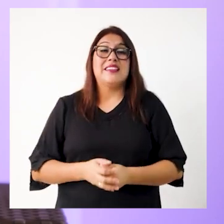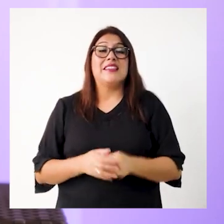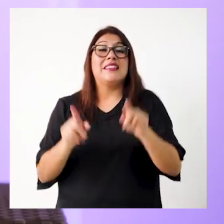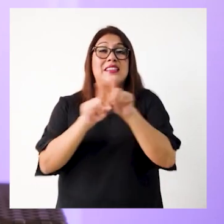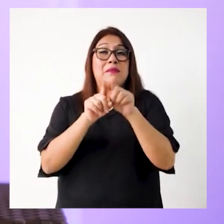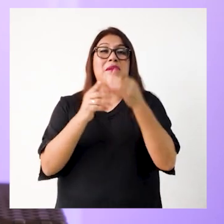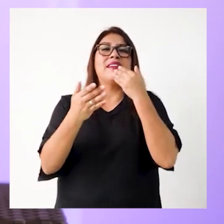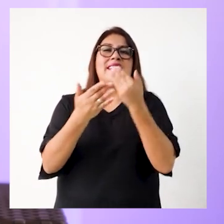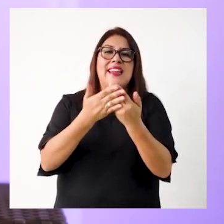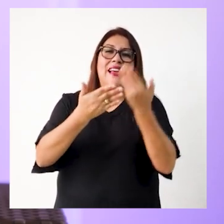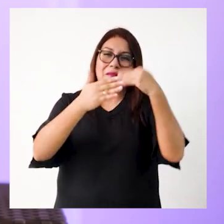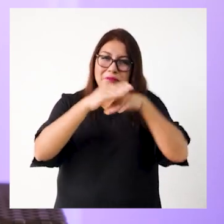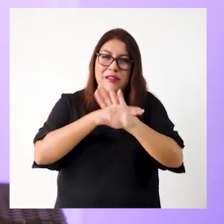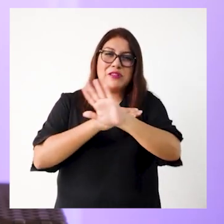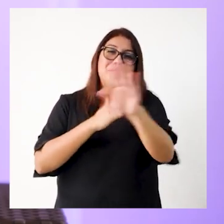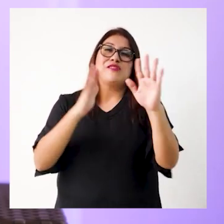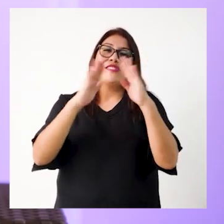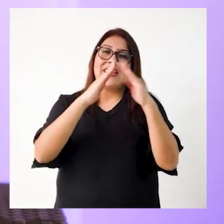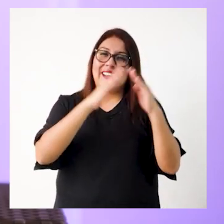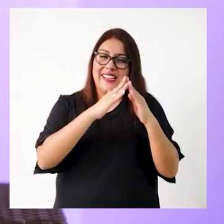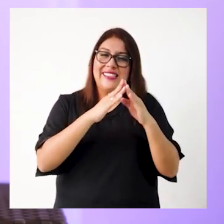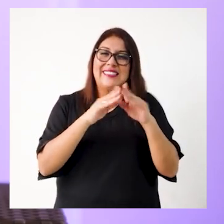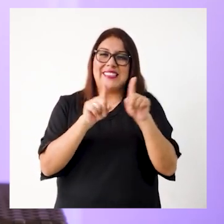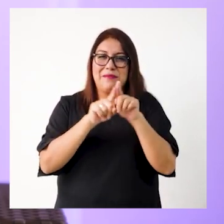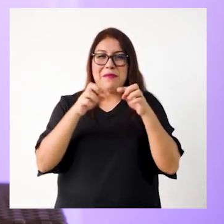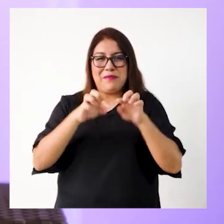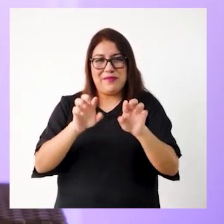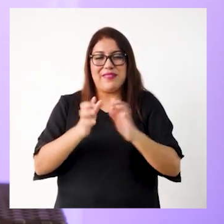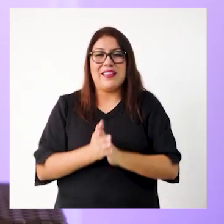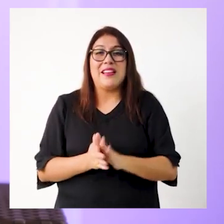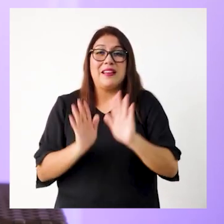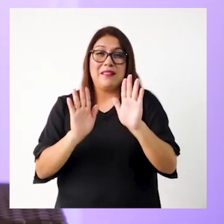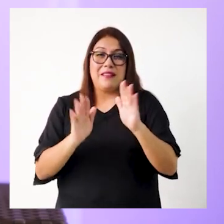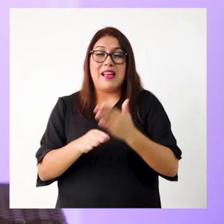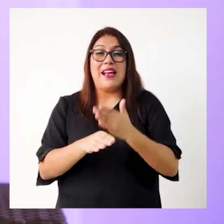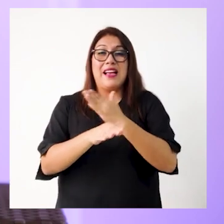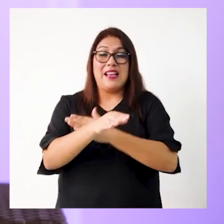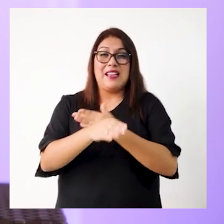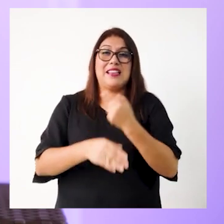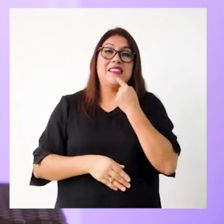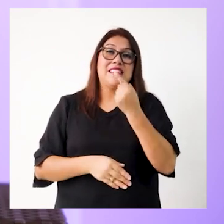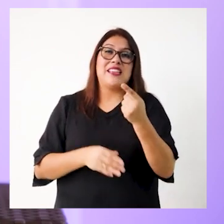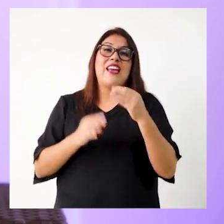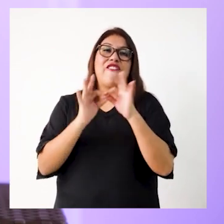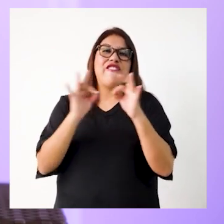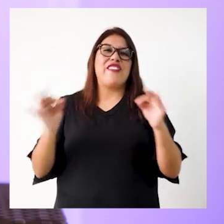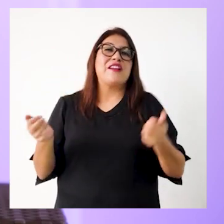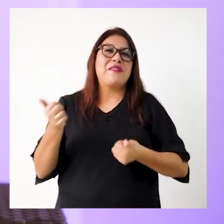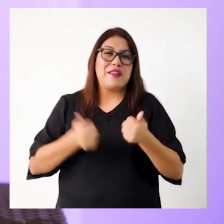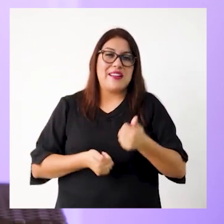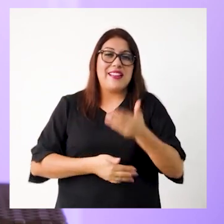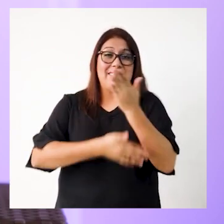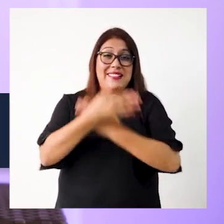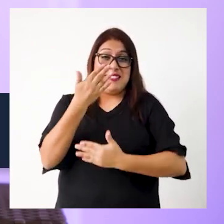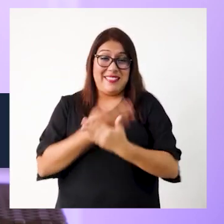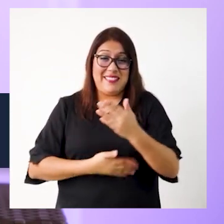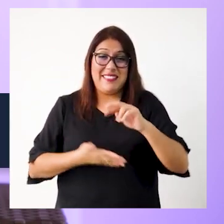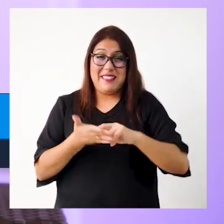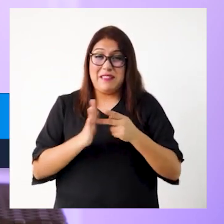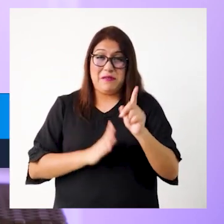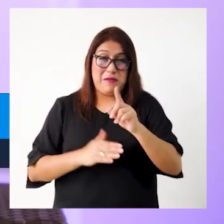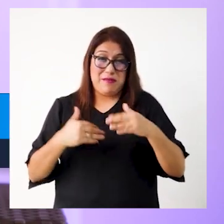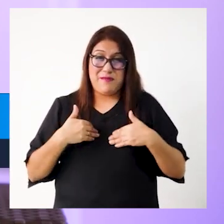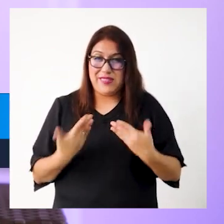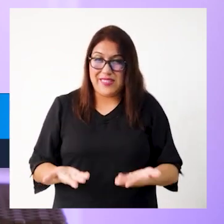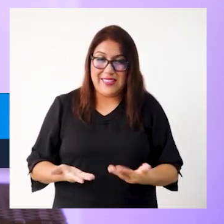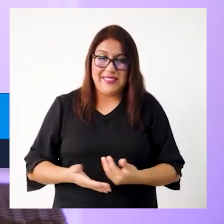por permitirnos ingresar a vuestros hogares y sin antes dejarles nuestro lema. La